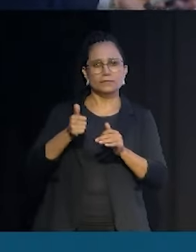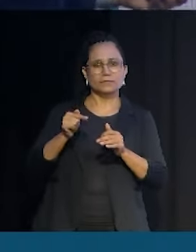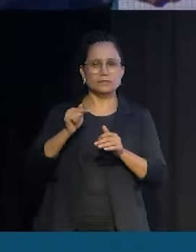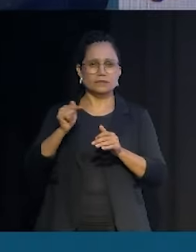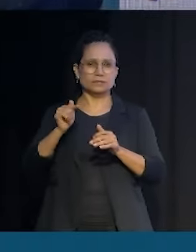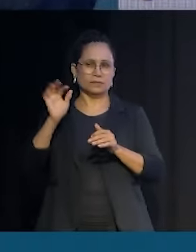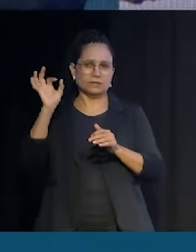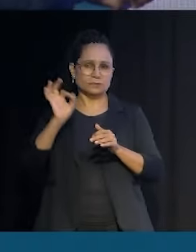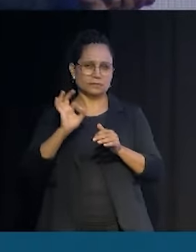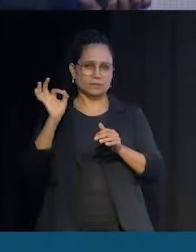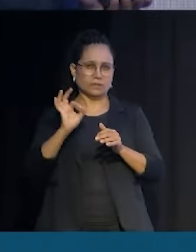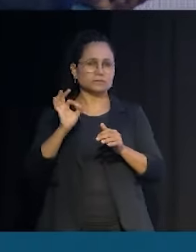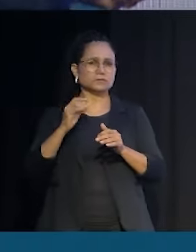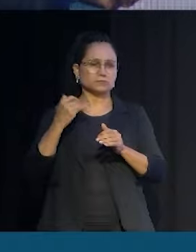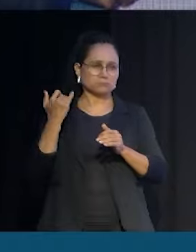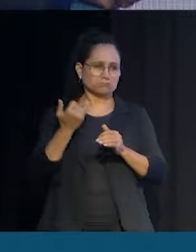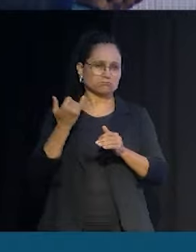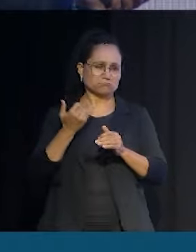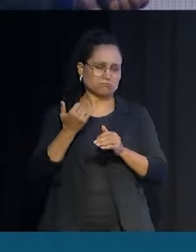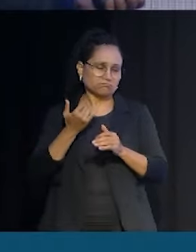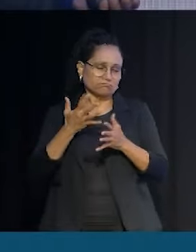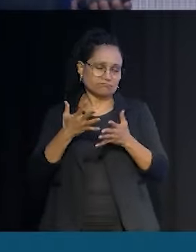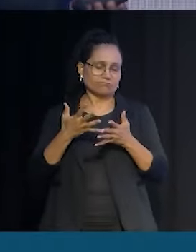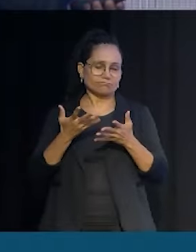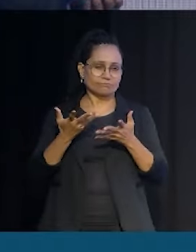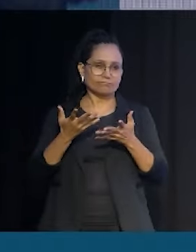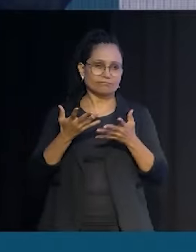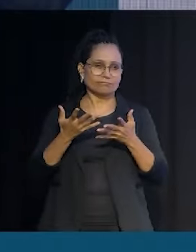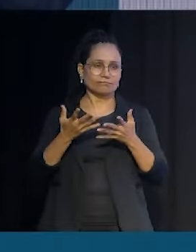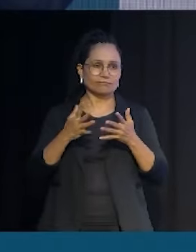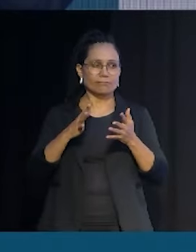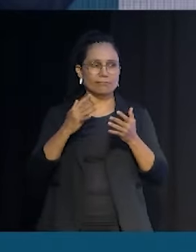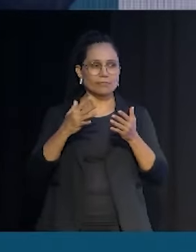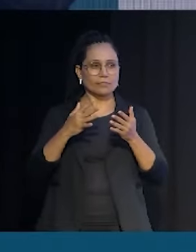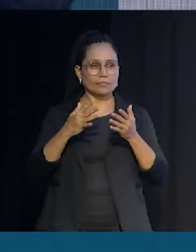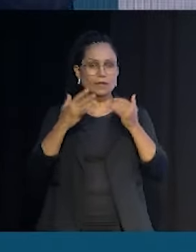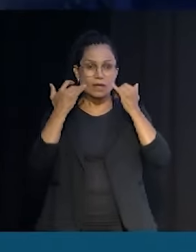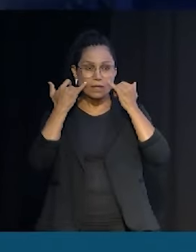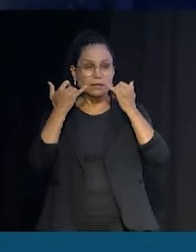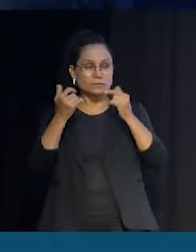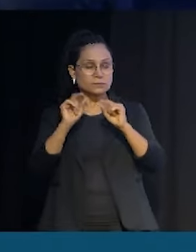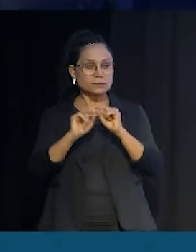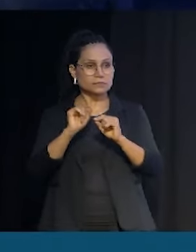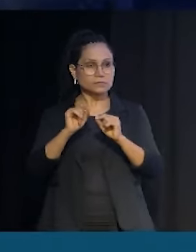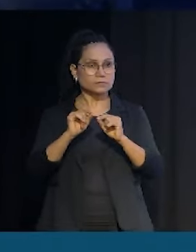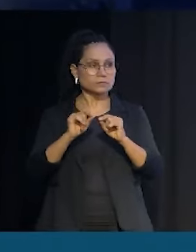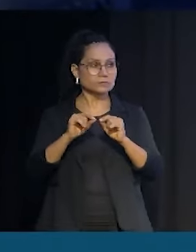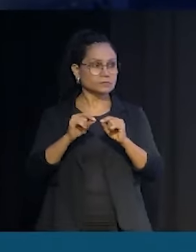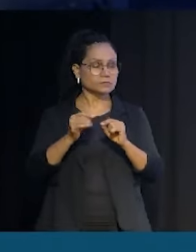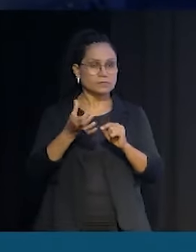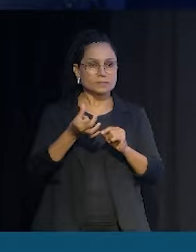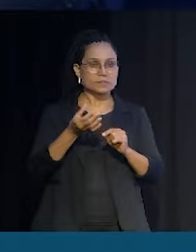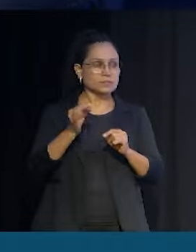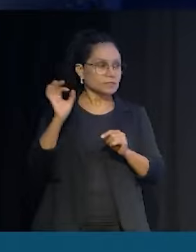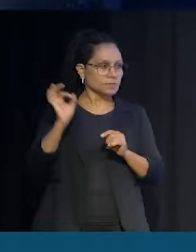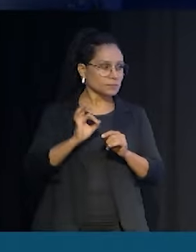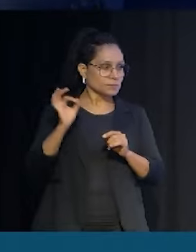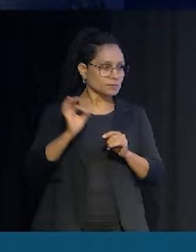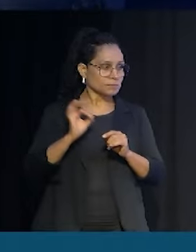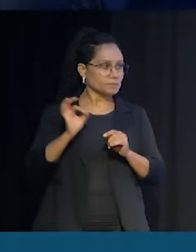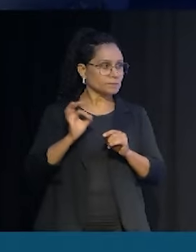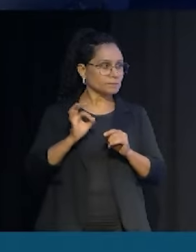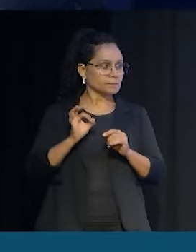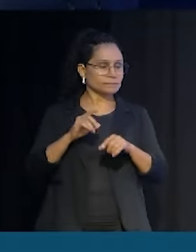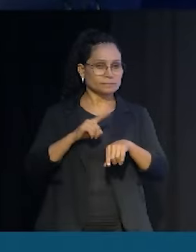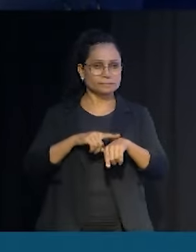Hemos crecido más de 70. Entonces, con más énfasis, ¿para dónde ha ido? 60% en